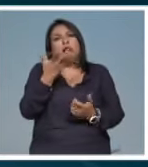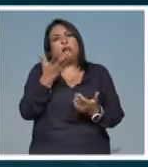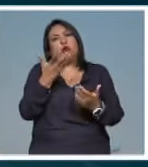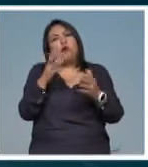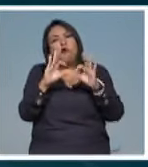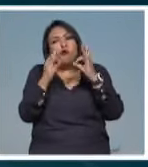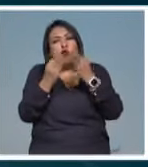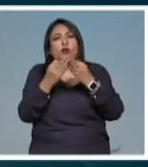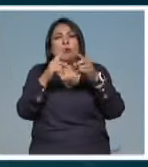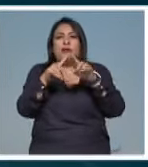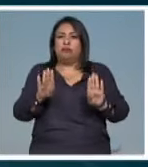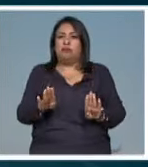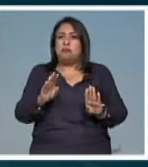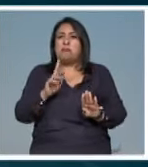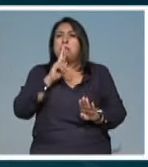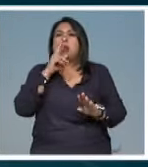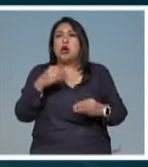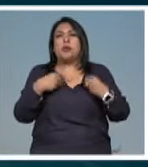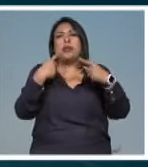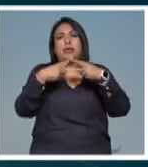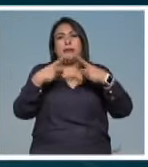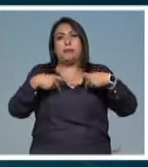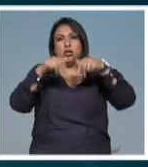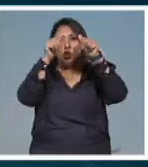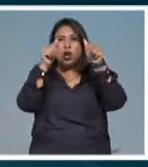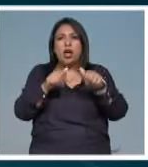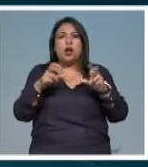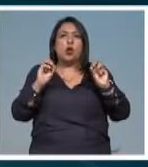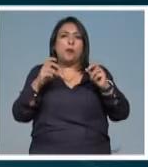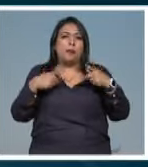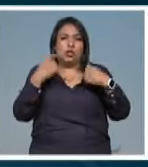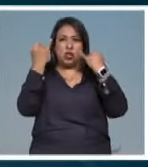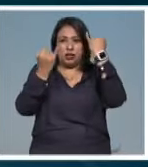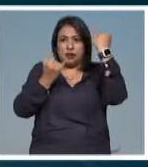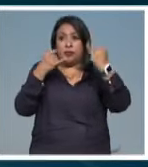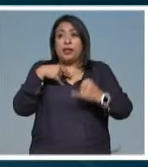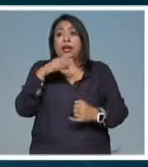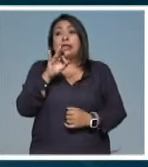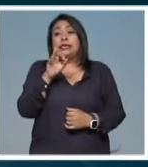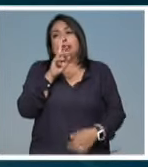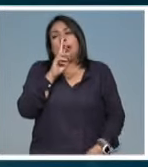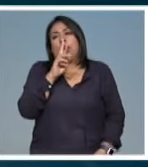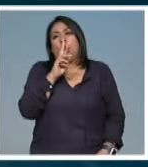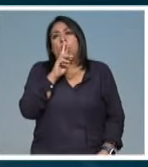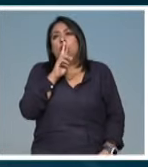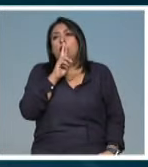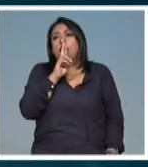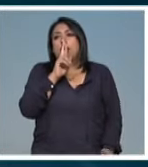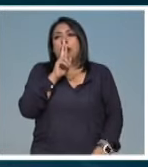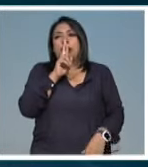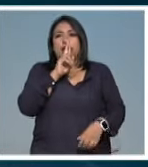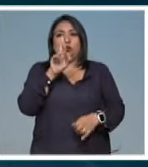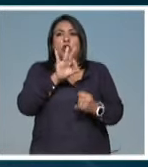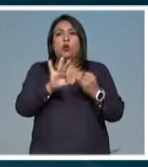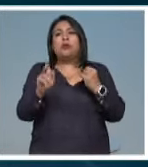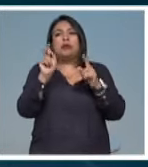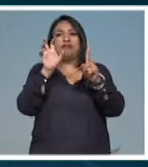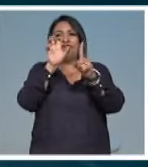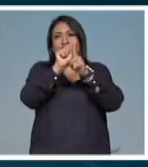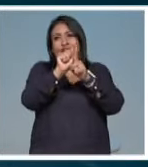para mejorar las condiciones de vida de los artistas y creadores. Y quizá la conclusión final es pues que tenemos un gran reto